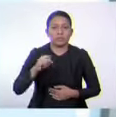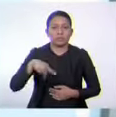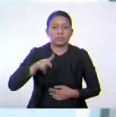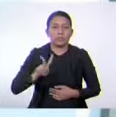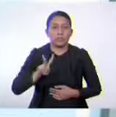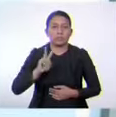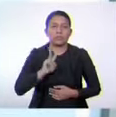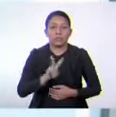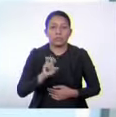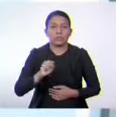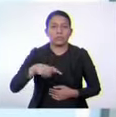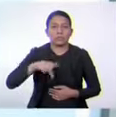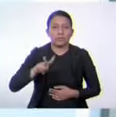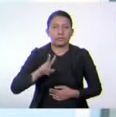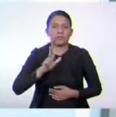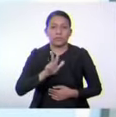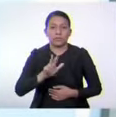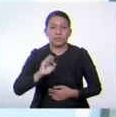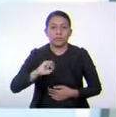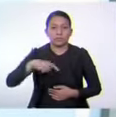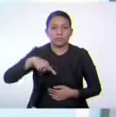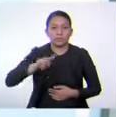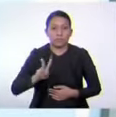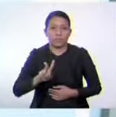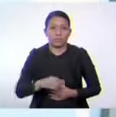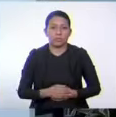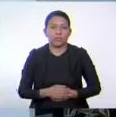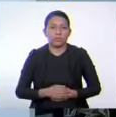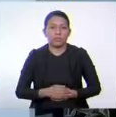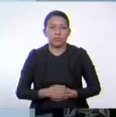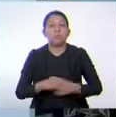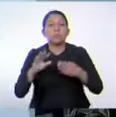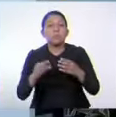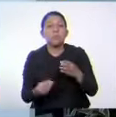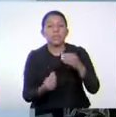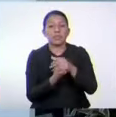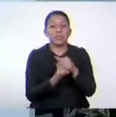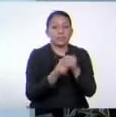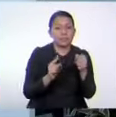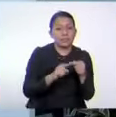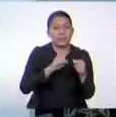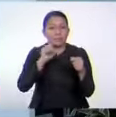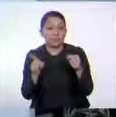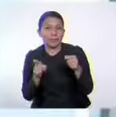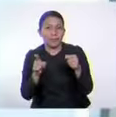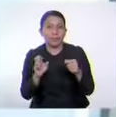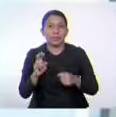enlaces sp2, 3 enlaces sp2, más el enlace